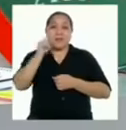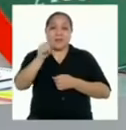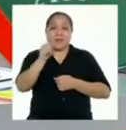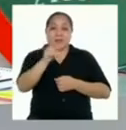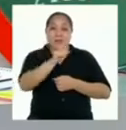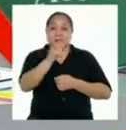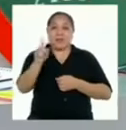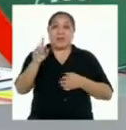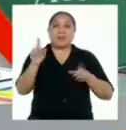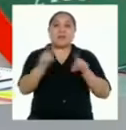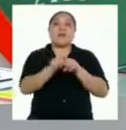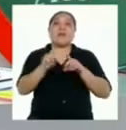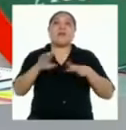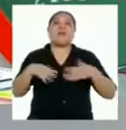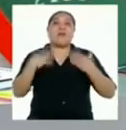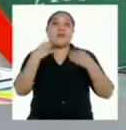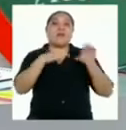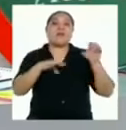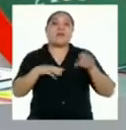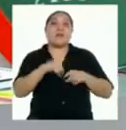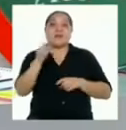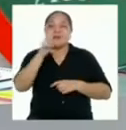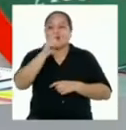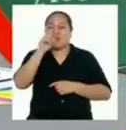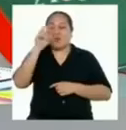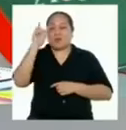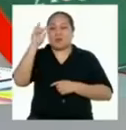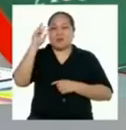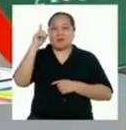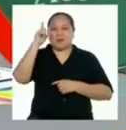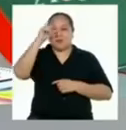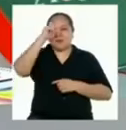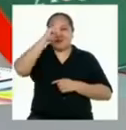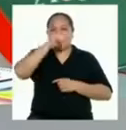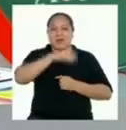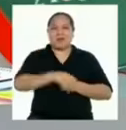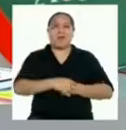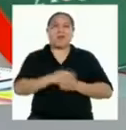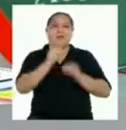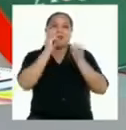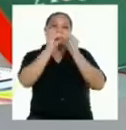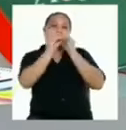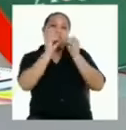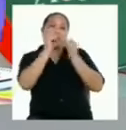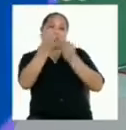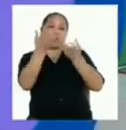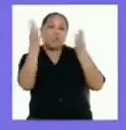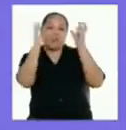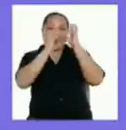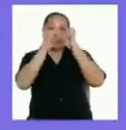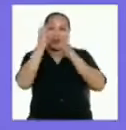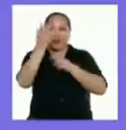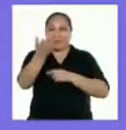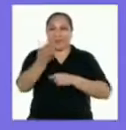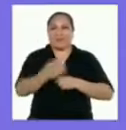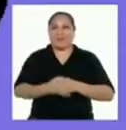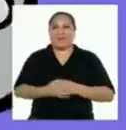también puedan hacerlo sin complicaciones, vamos a resolver sus dudas.